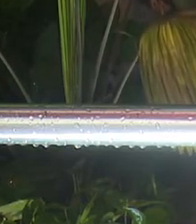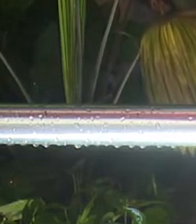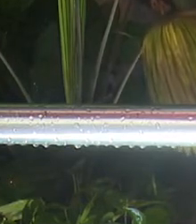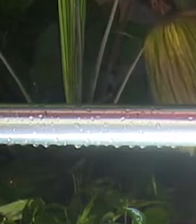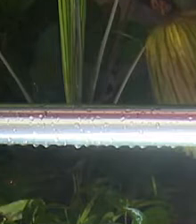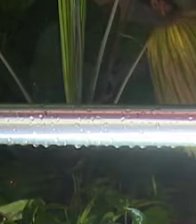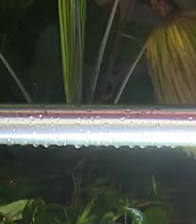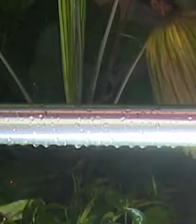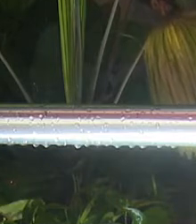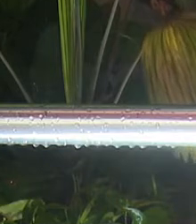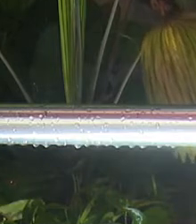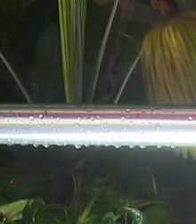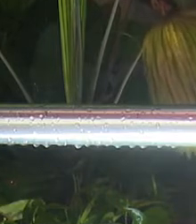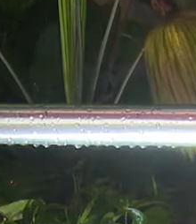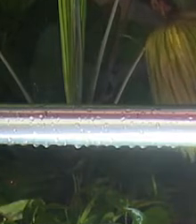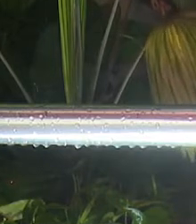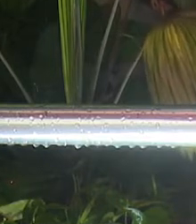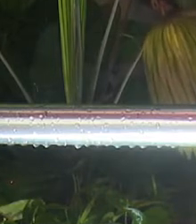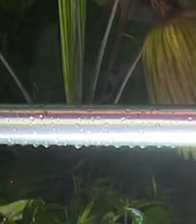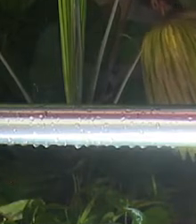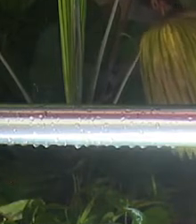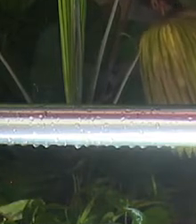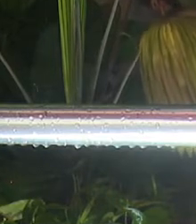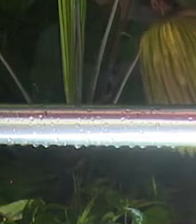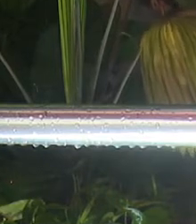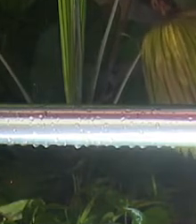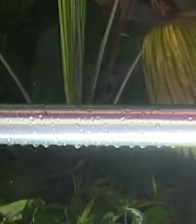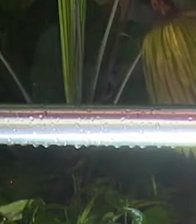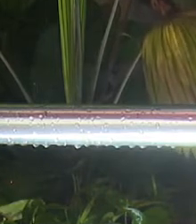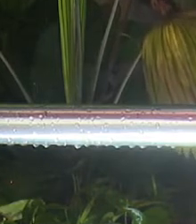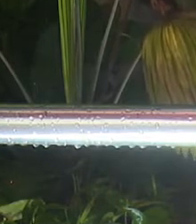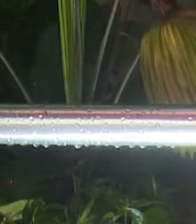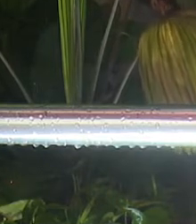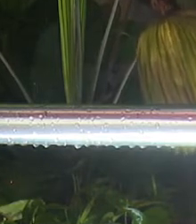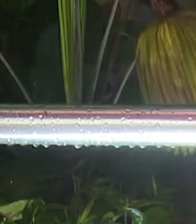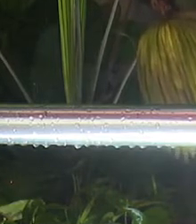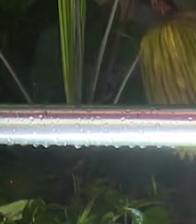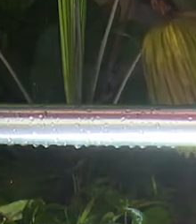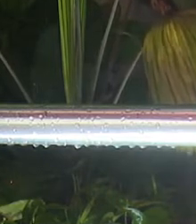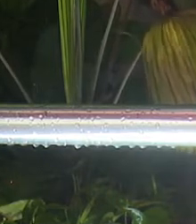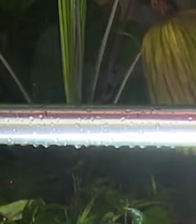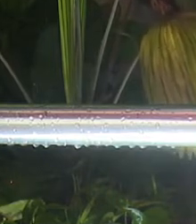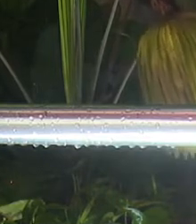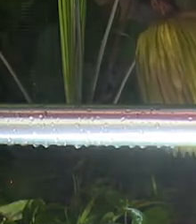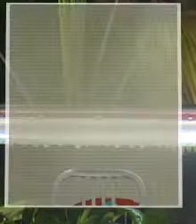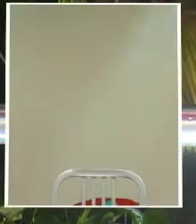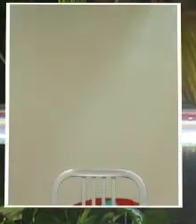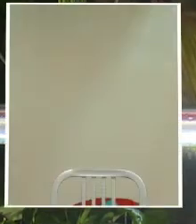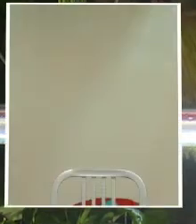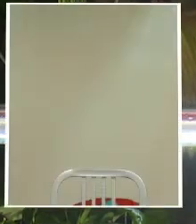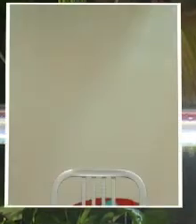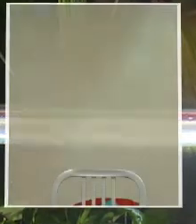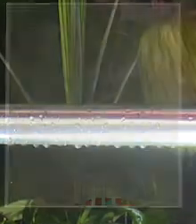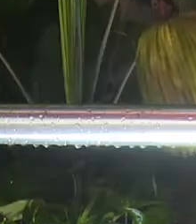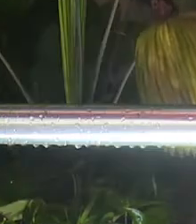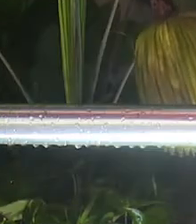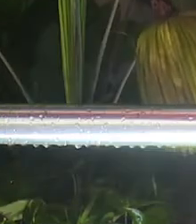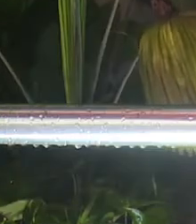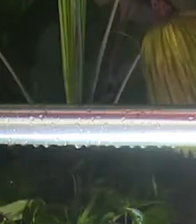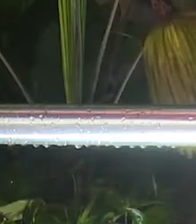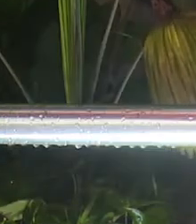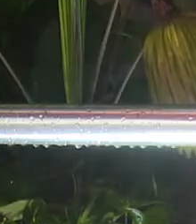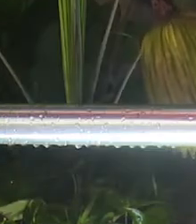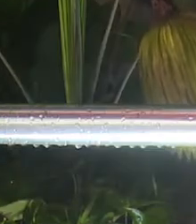los domingos, los vehículos que no pueden circular son los que terminan en 3, los que terminan más bien en 0,